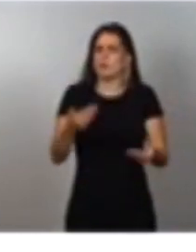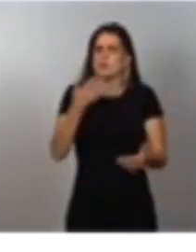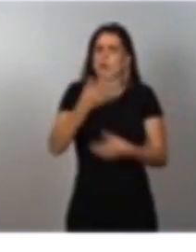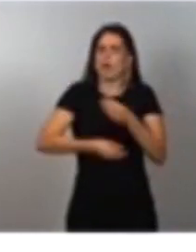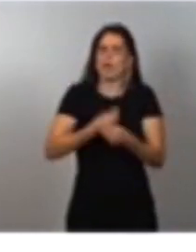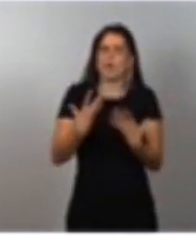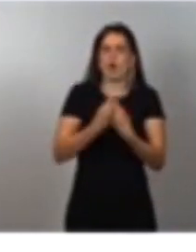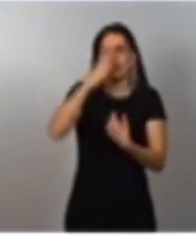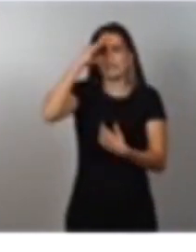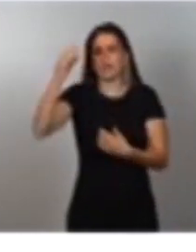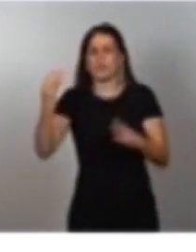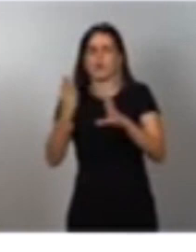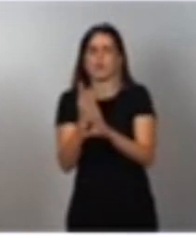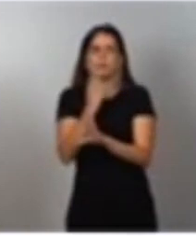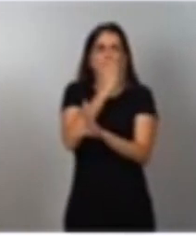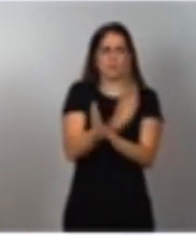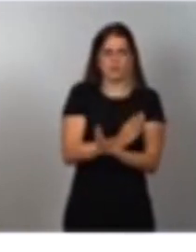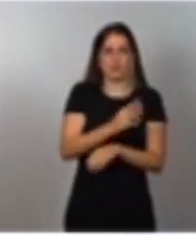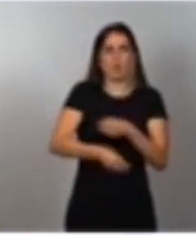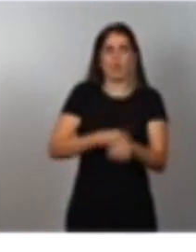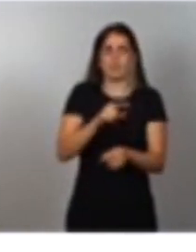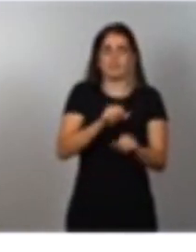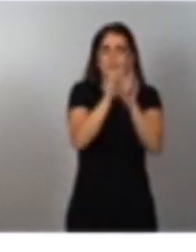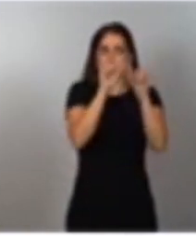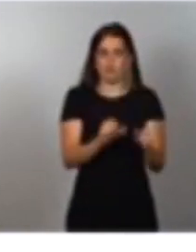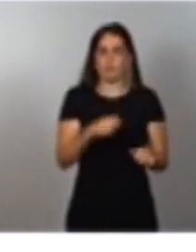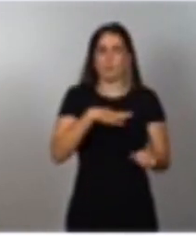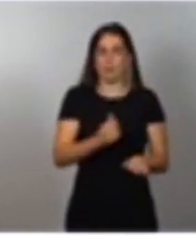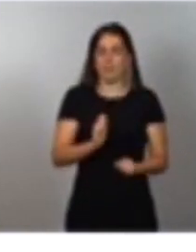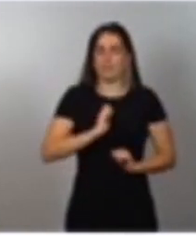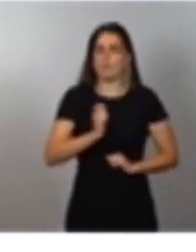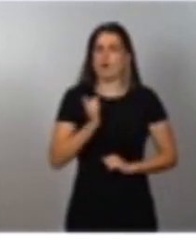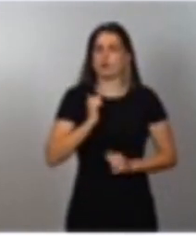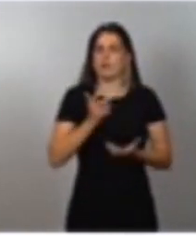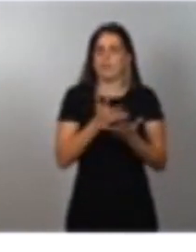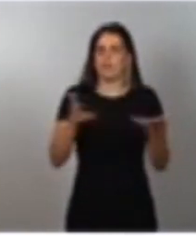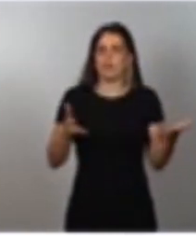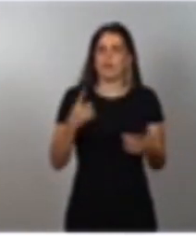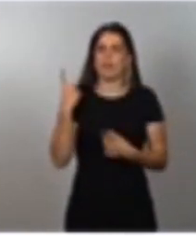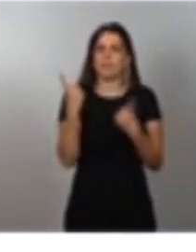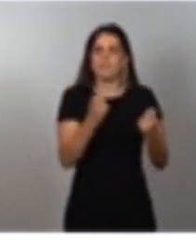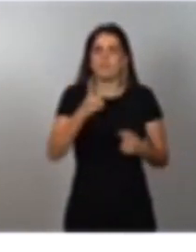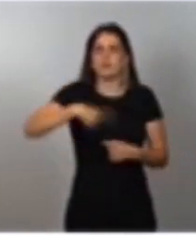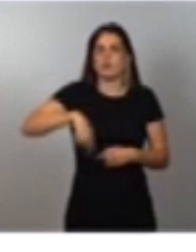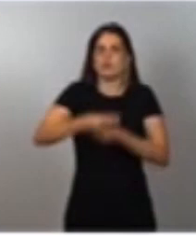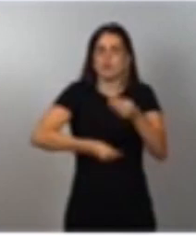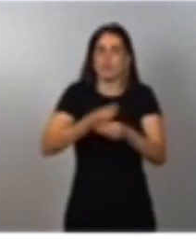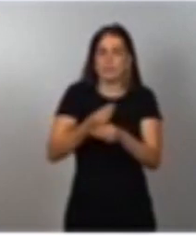anticipación, vamos a poder convertirlas en grandes oportunidades. Tenemos que hacer de nuestra economía pues economías más